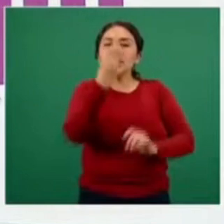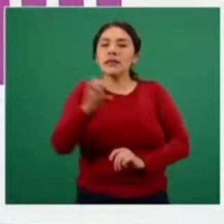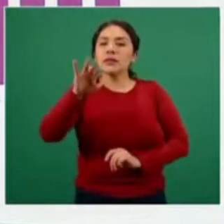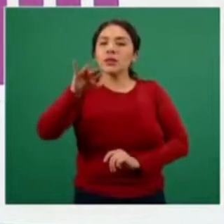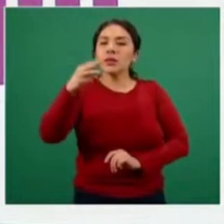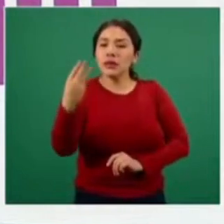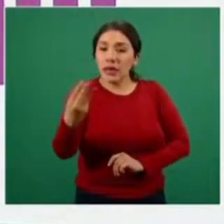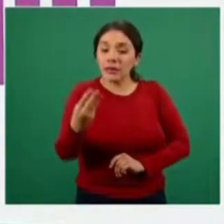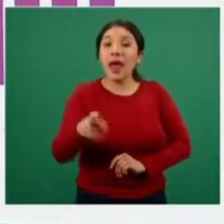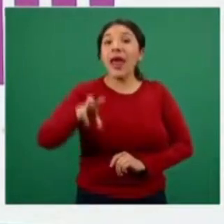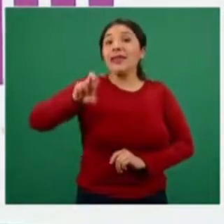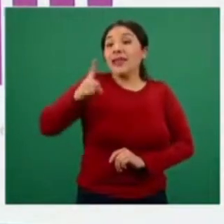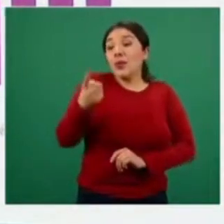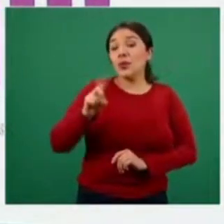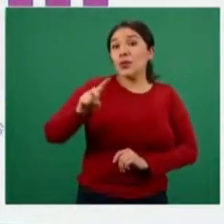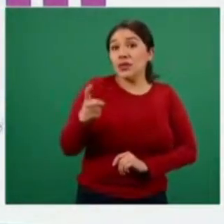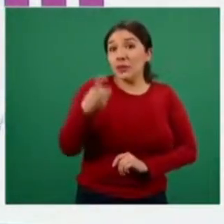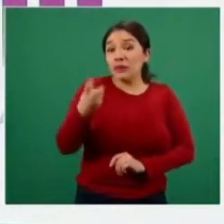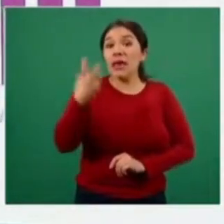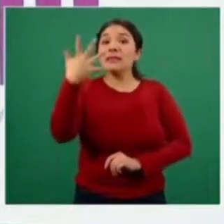6.653, el 31 de diciembre